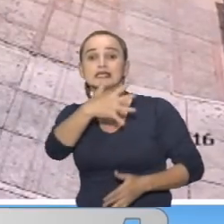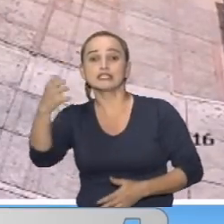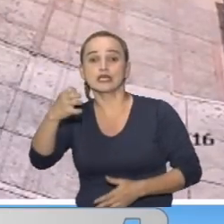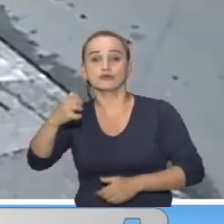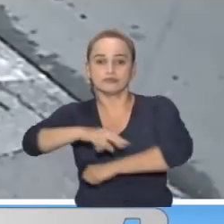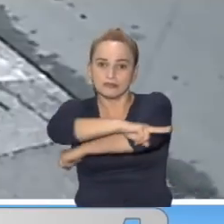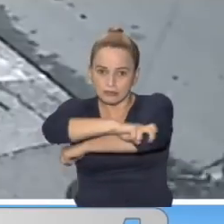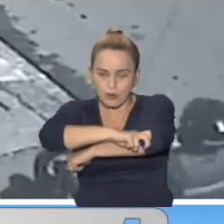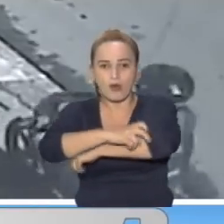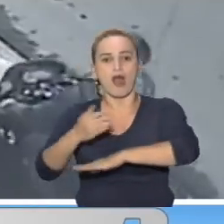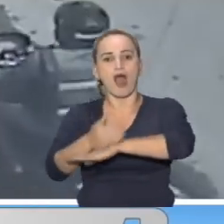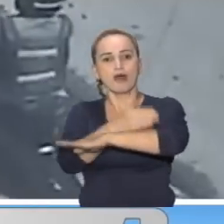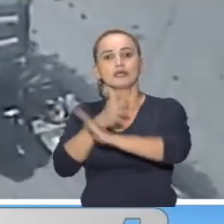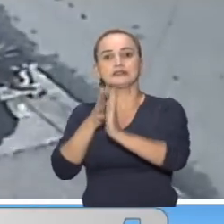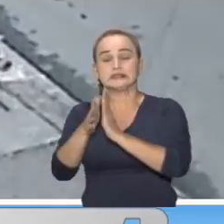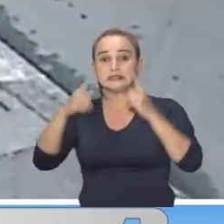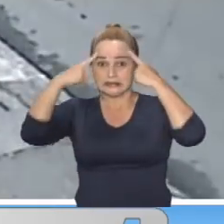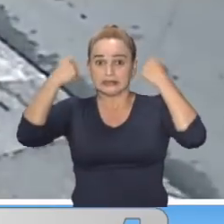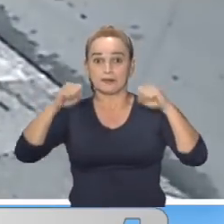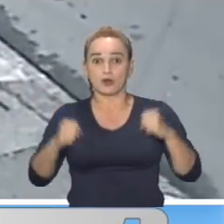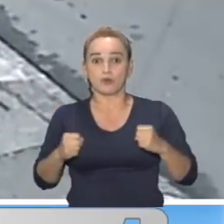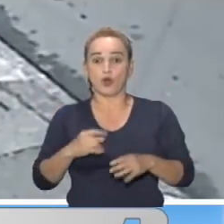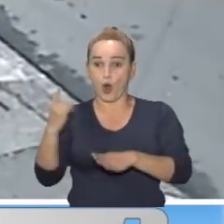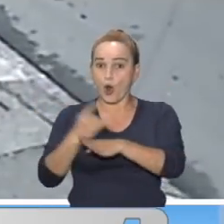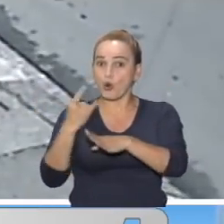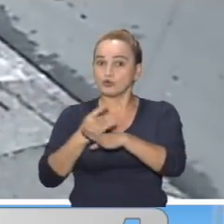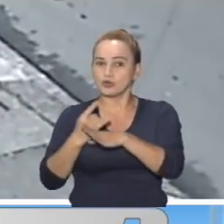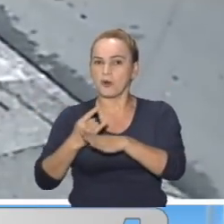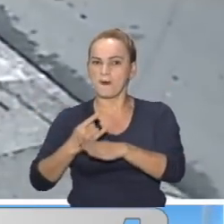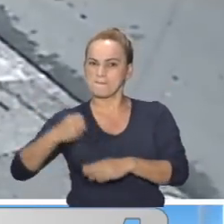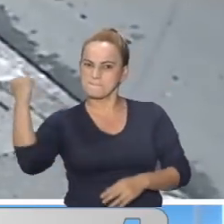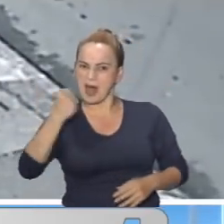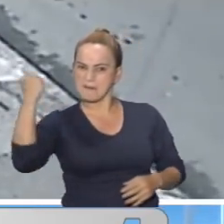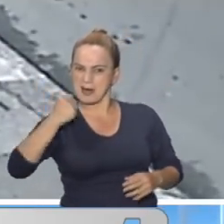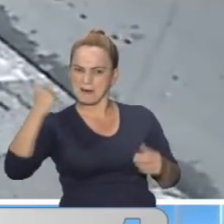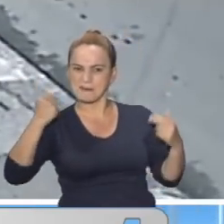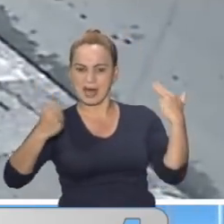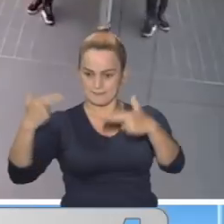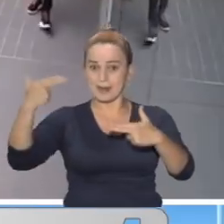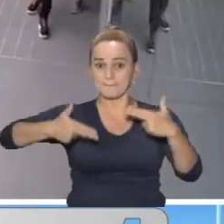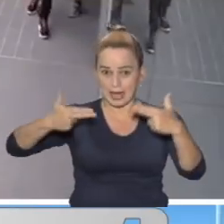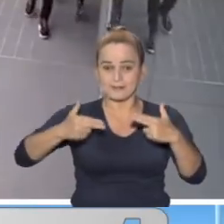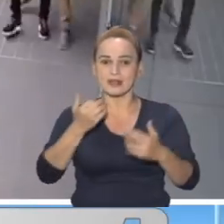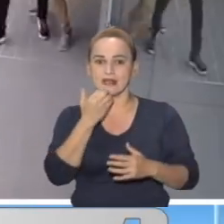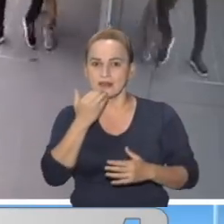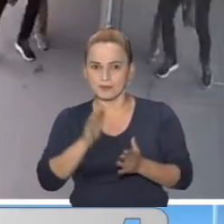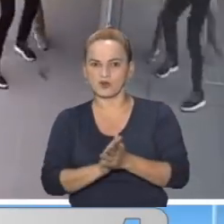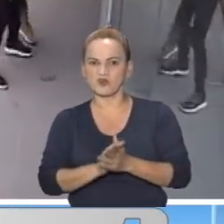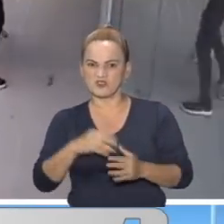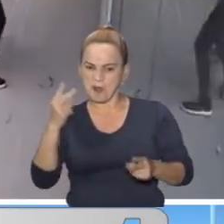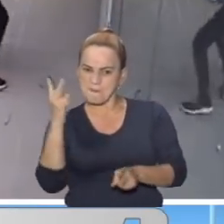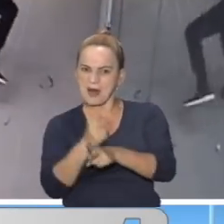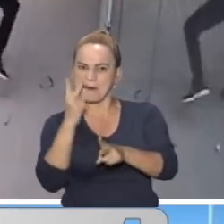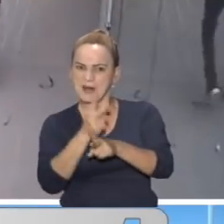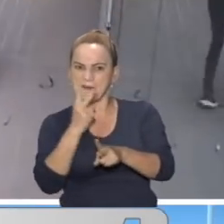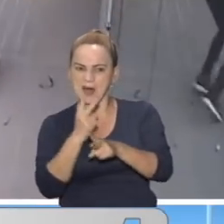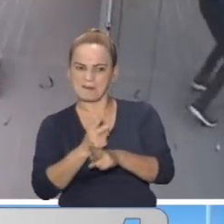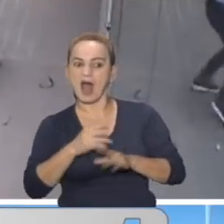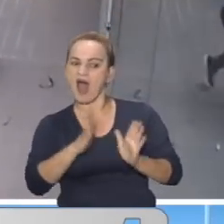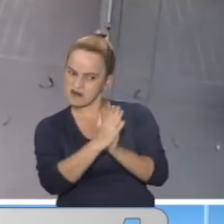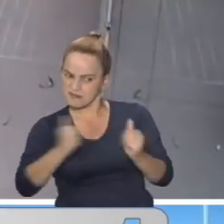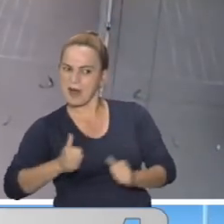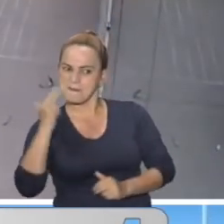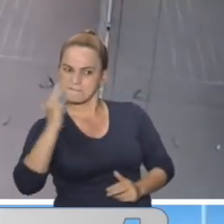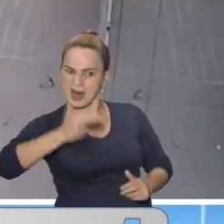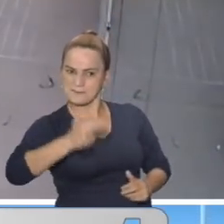robos. Como usted lo decía, preocupa el uso de armas en medio de los atracos. Quiere decir que cada vez son más violentos los ladrones.